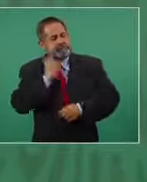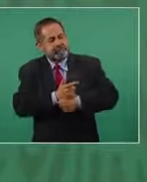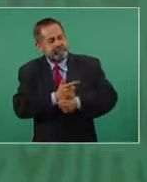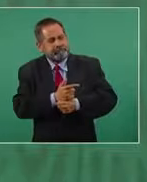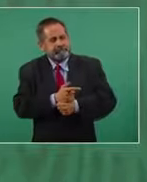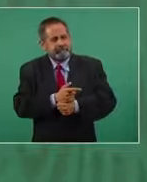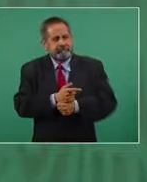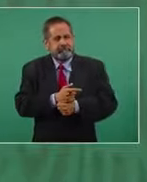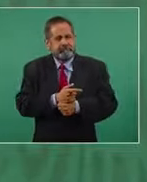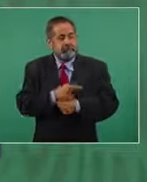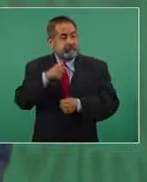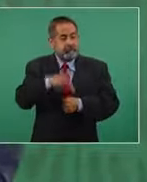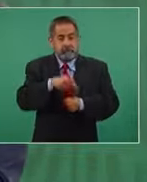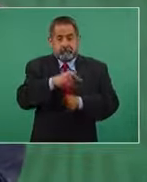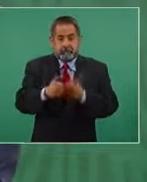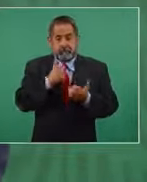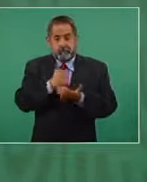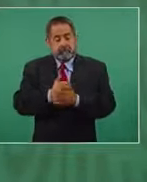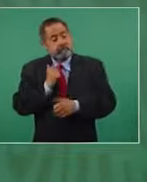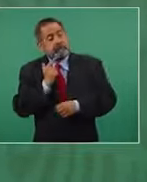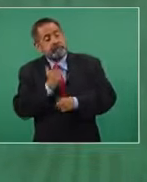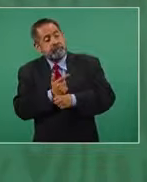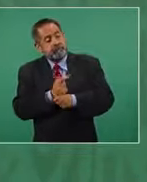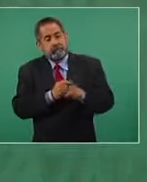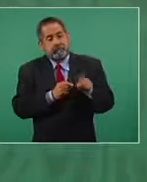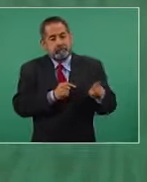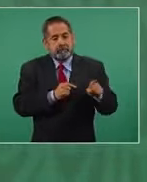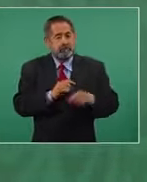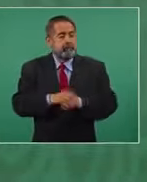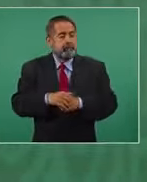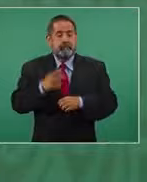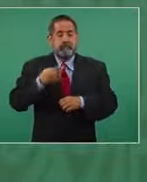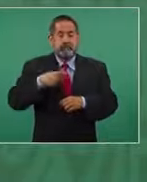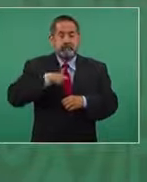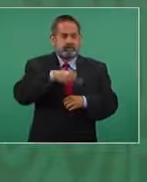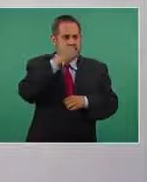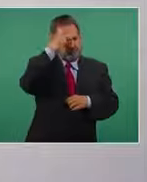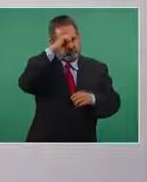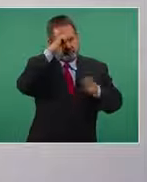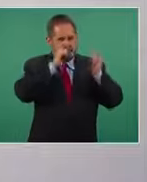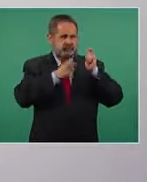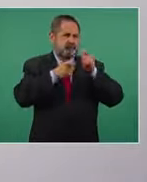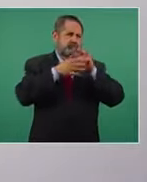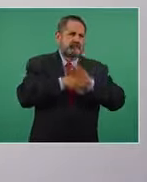desde aquí, desde la ciudad, los expertos